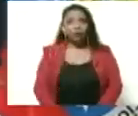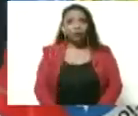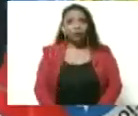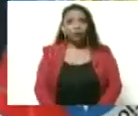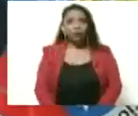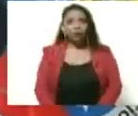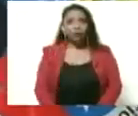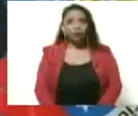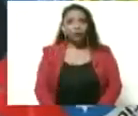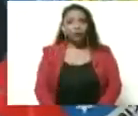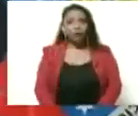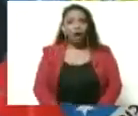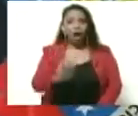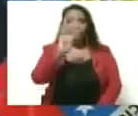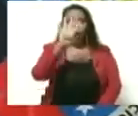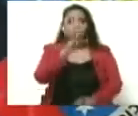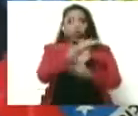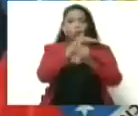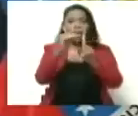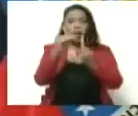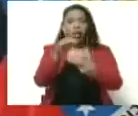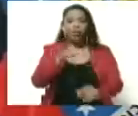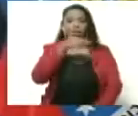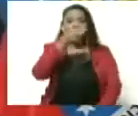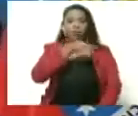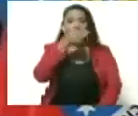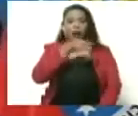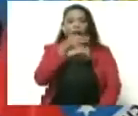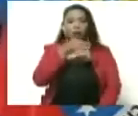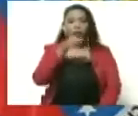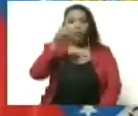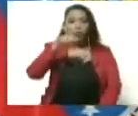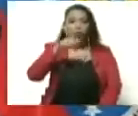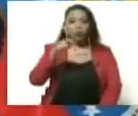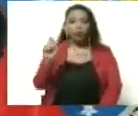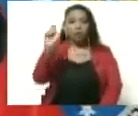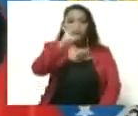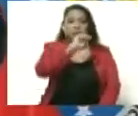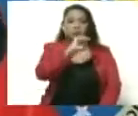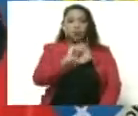a las 4:30 de la tarde de este mes,